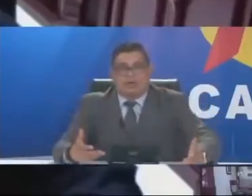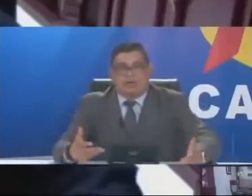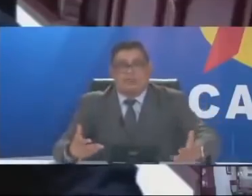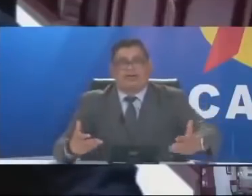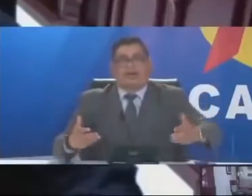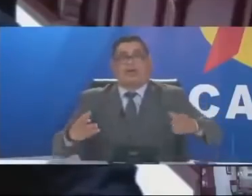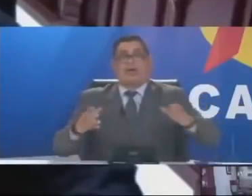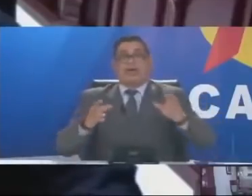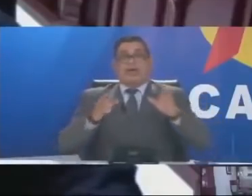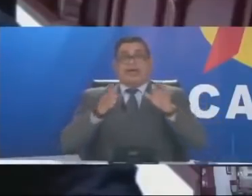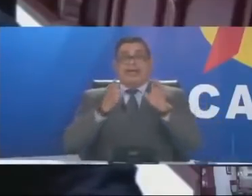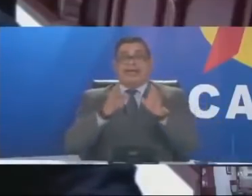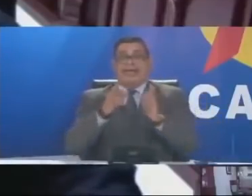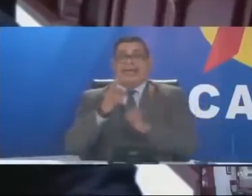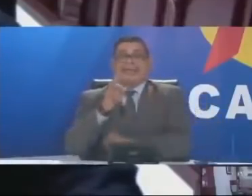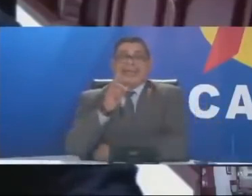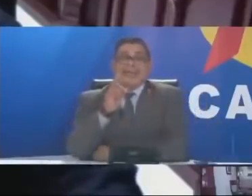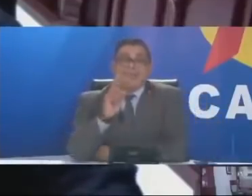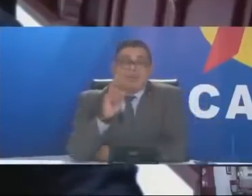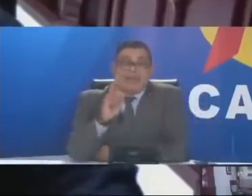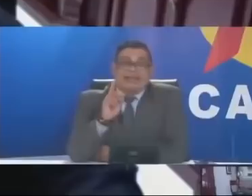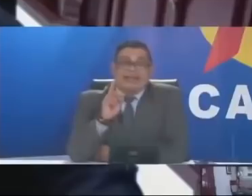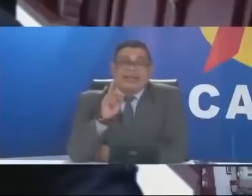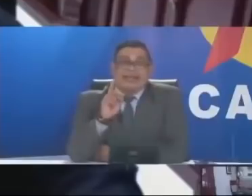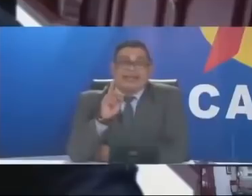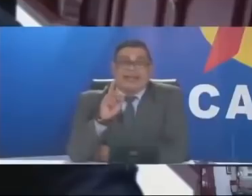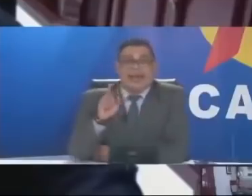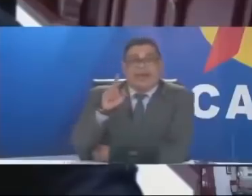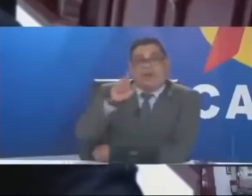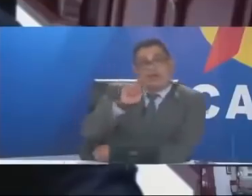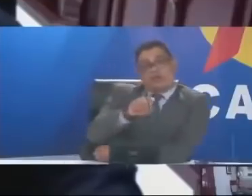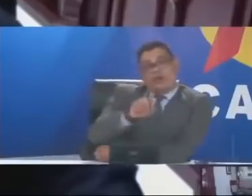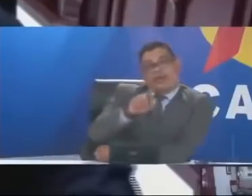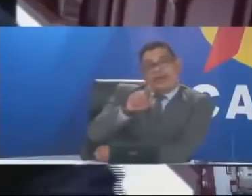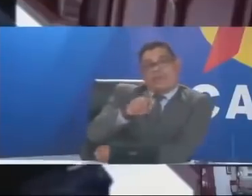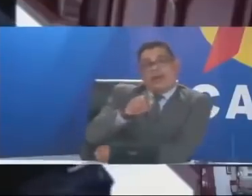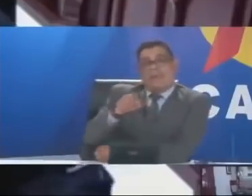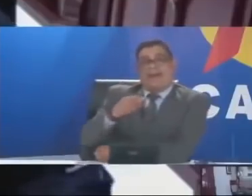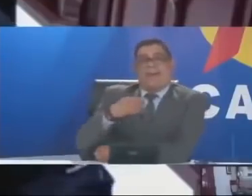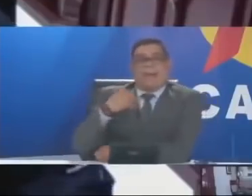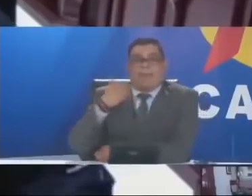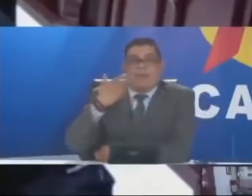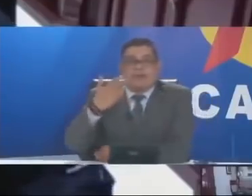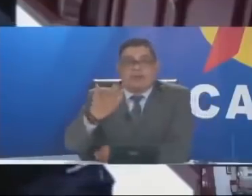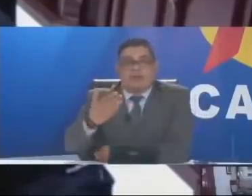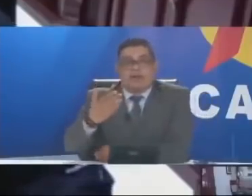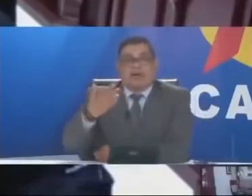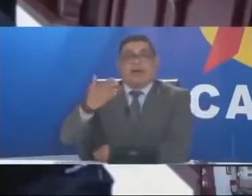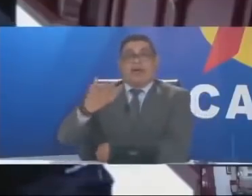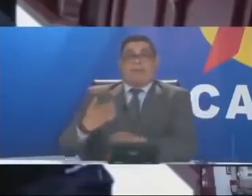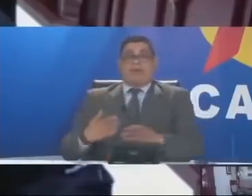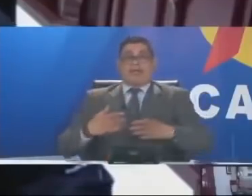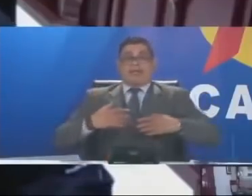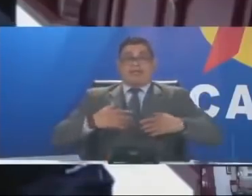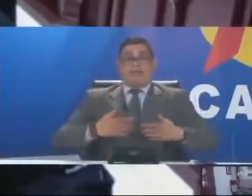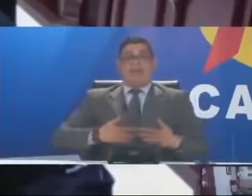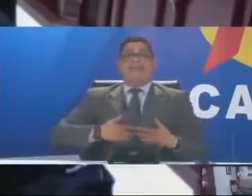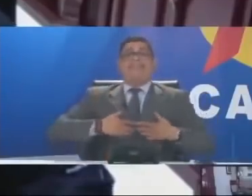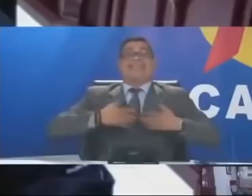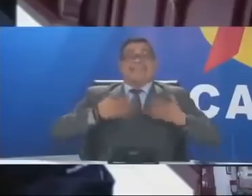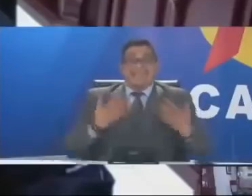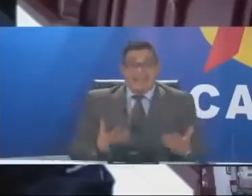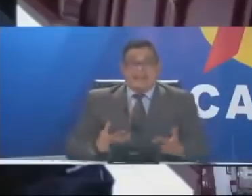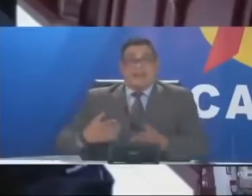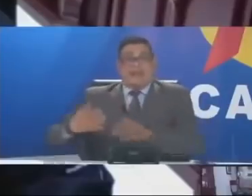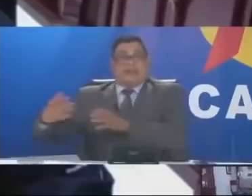su adversario que tan importante es la educación y las buenas maneras para poderse comunicar porque si